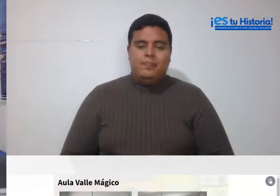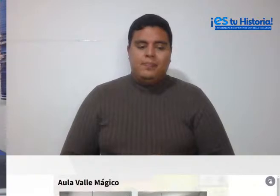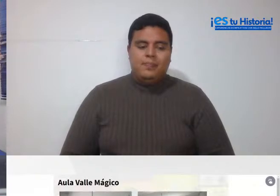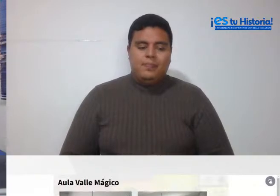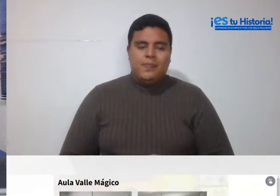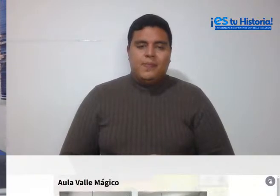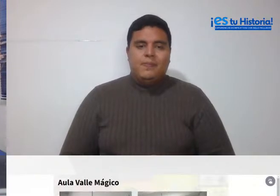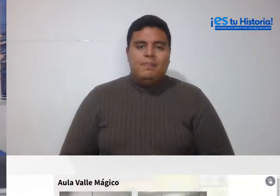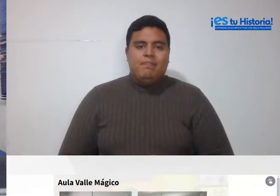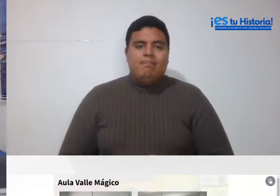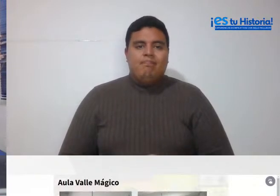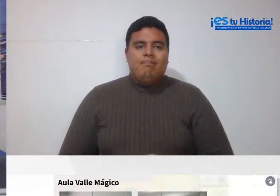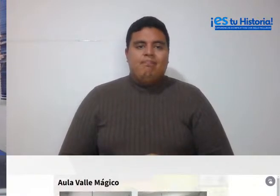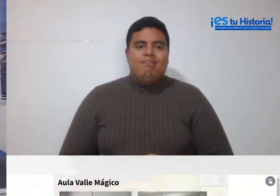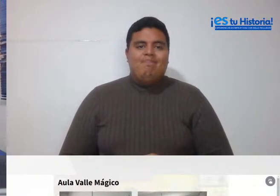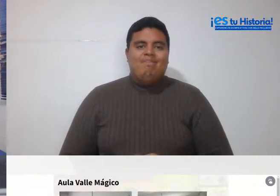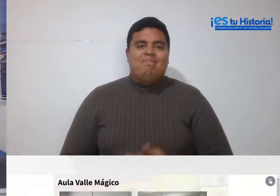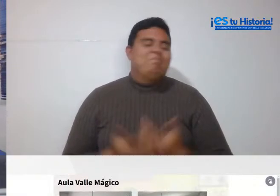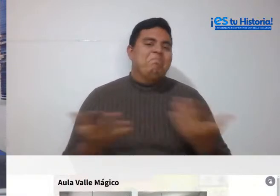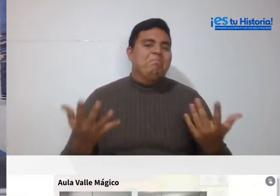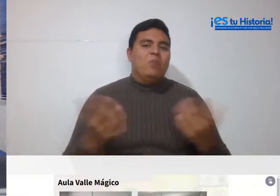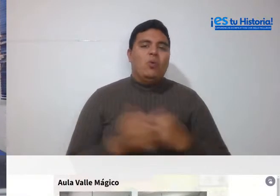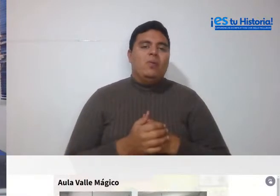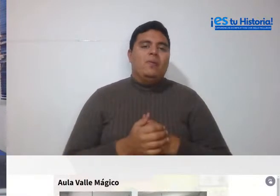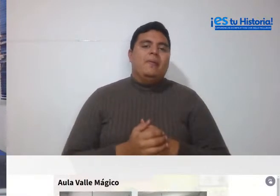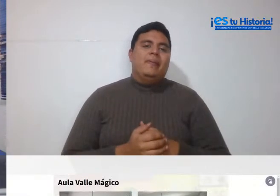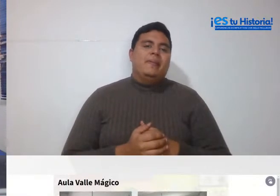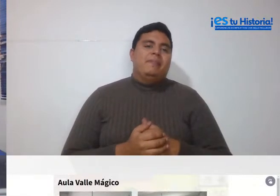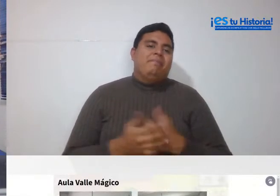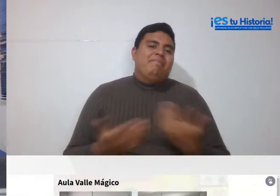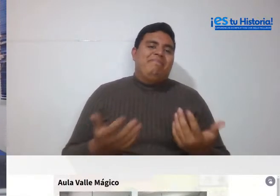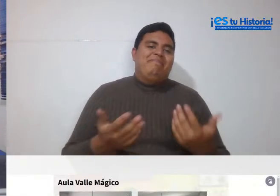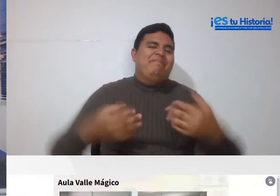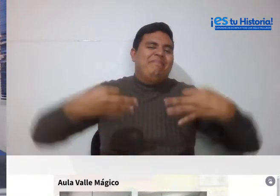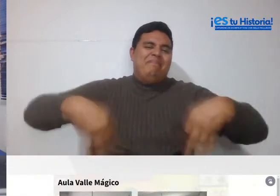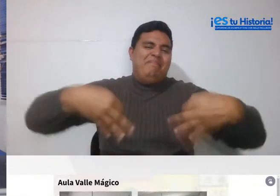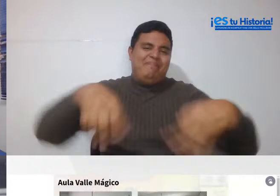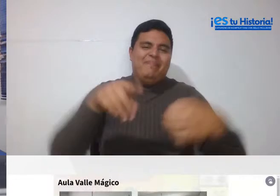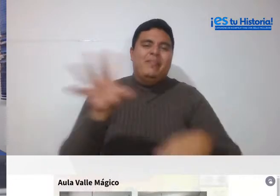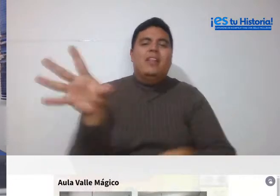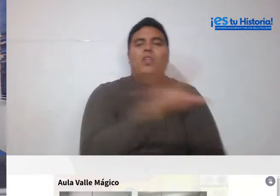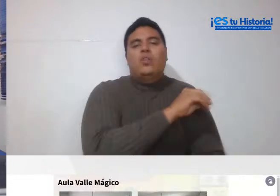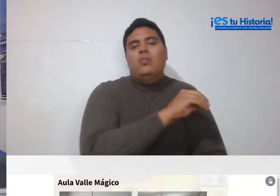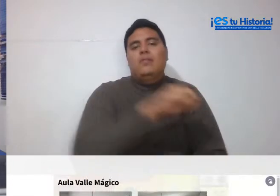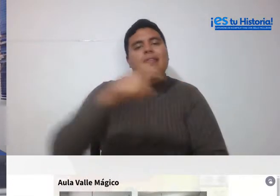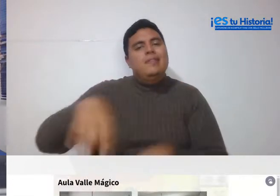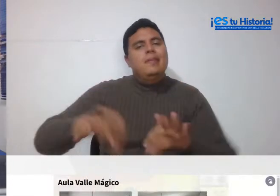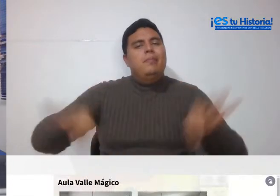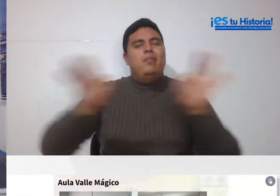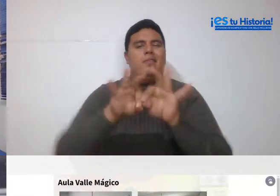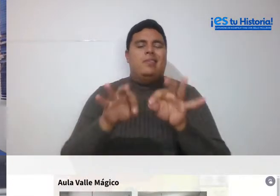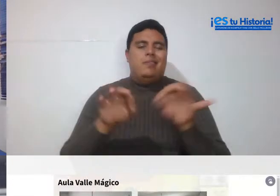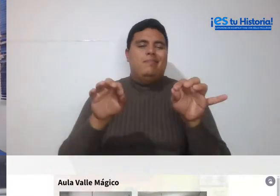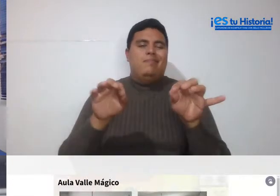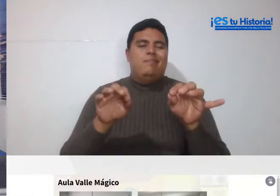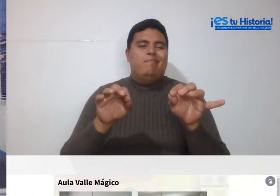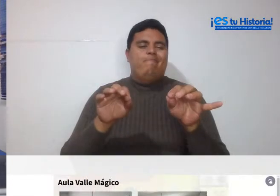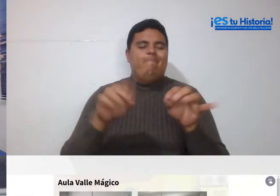No, sencillo, pues que todos tenemos que volvernos un equipo de trabajo,